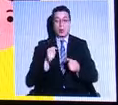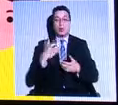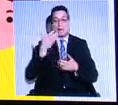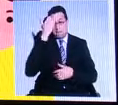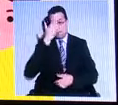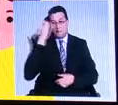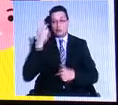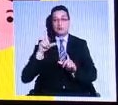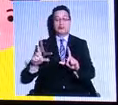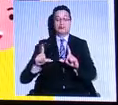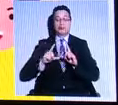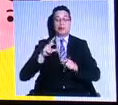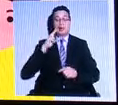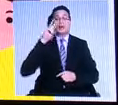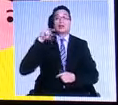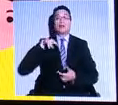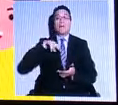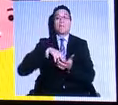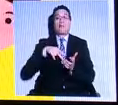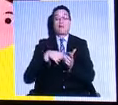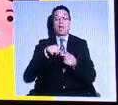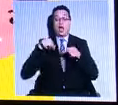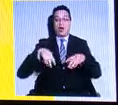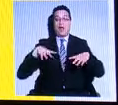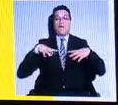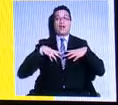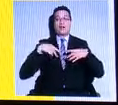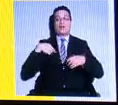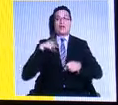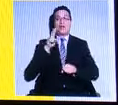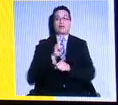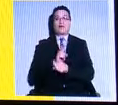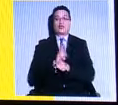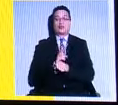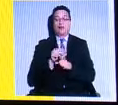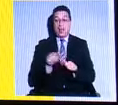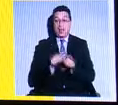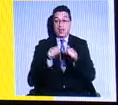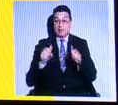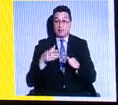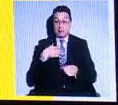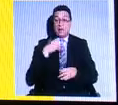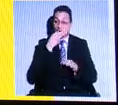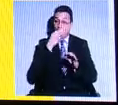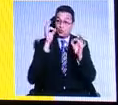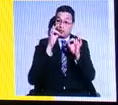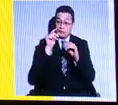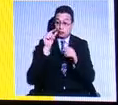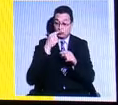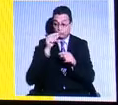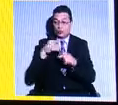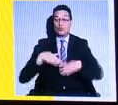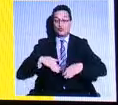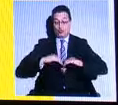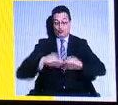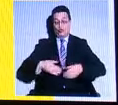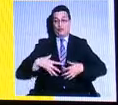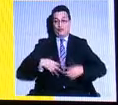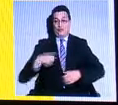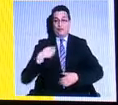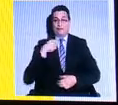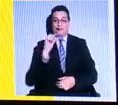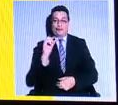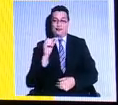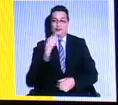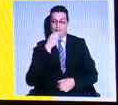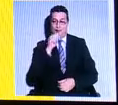profesional sin problemas y ahora soy un feliz profesor. Además, les quiero contar que en pocas semanas nacerá mi primera hija y confío que, si